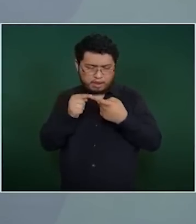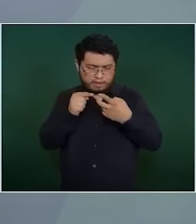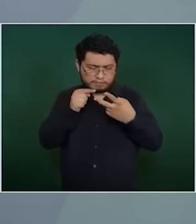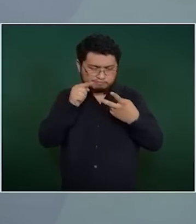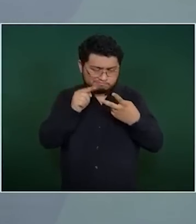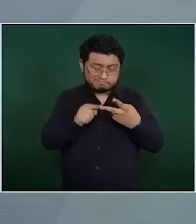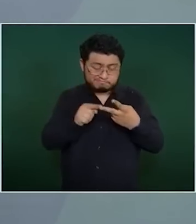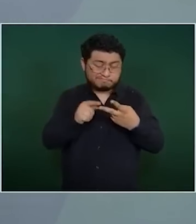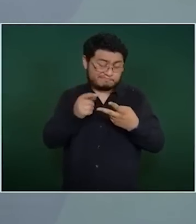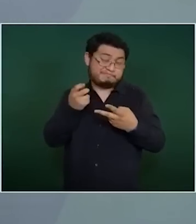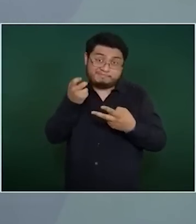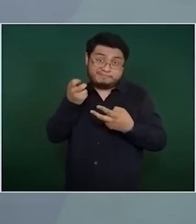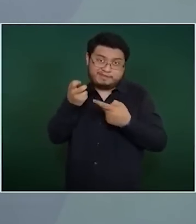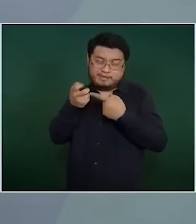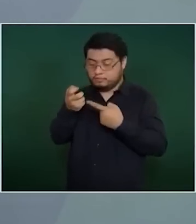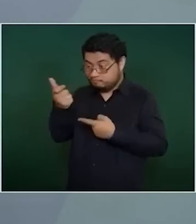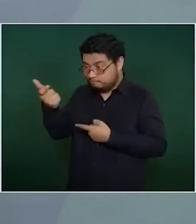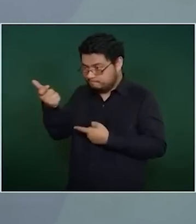Ese es su verdadero Dios.